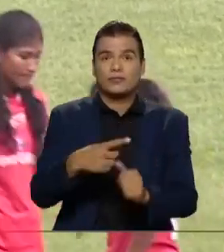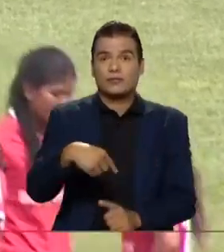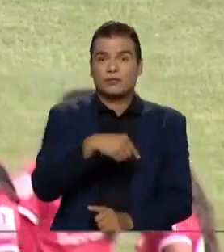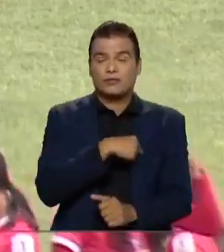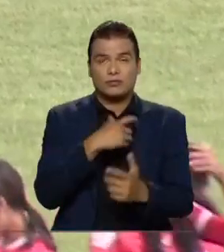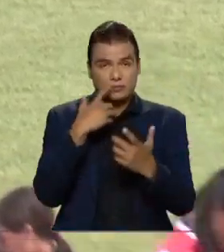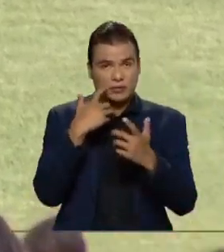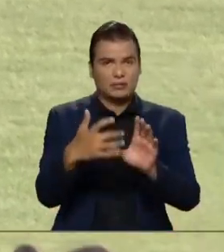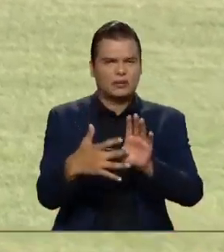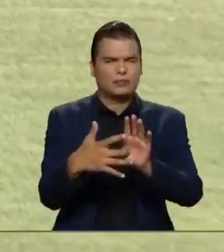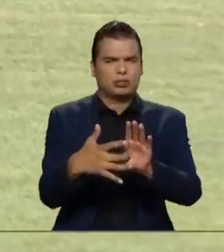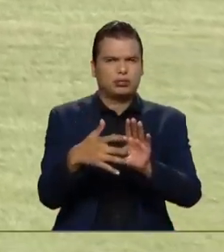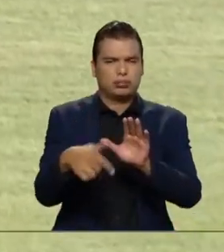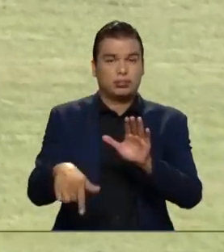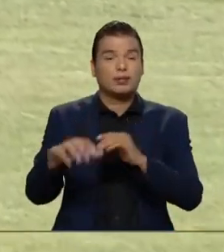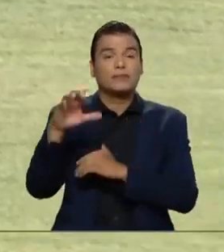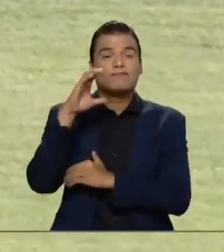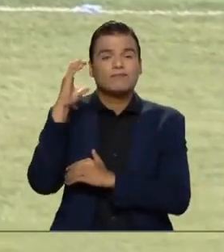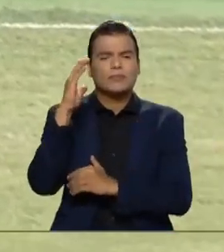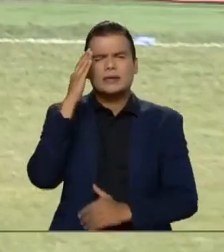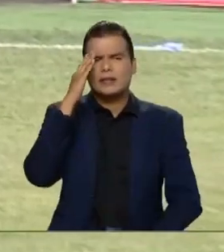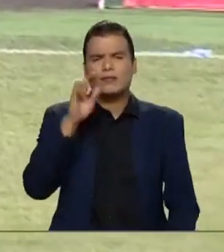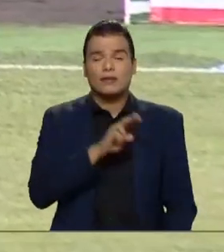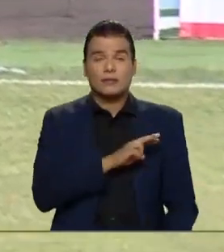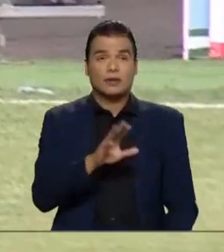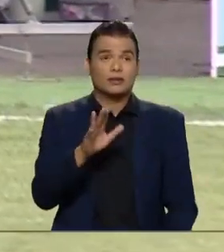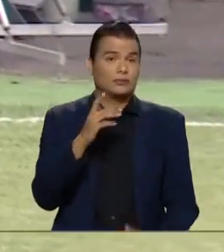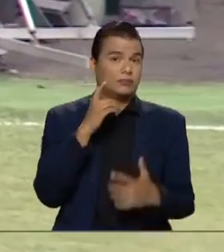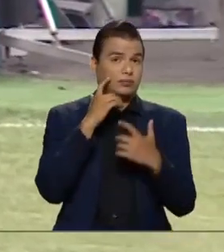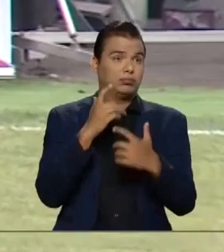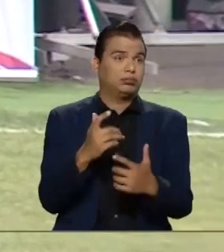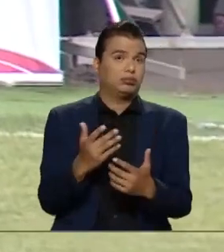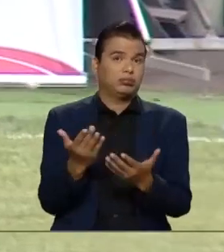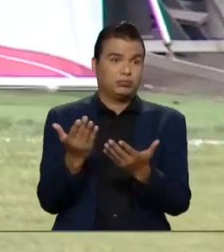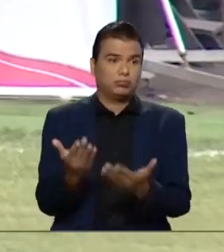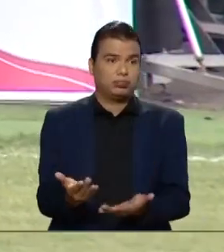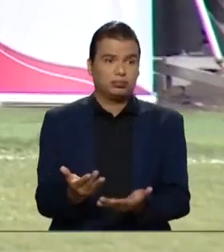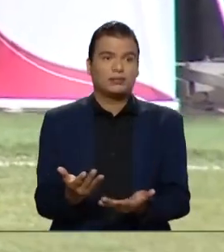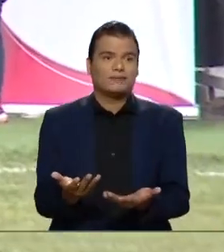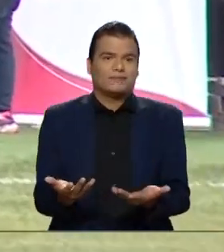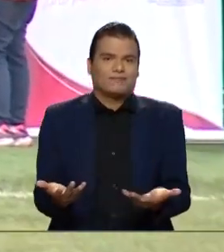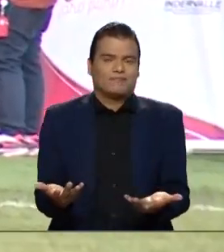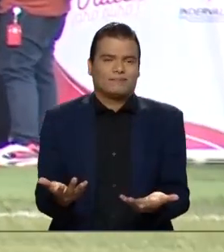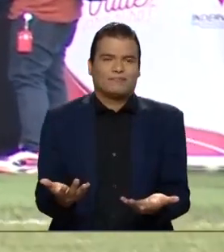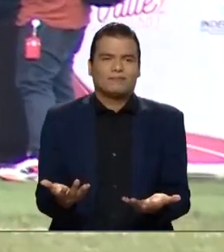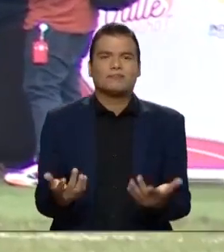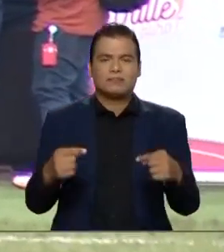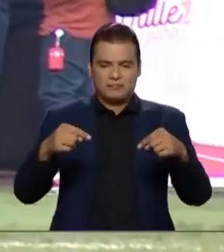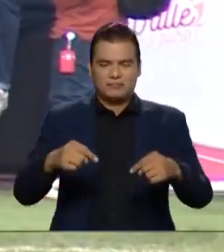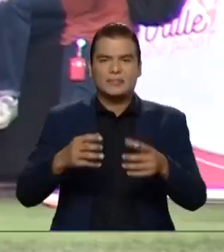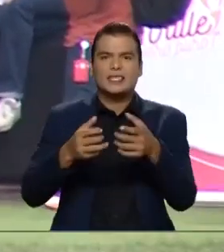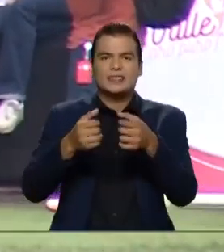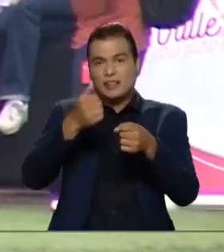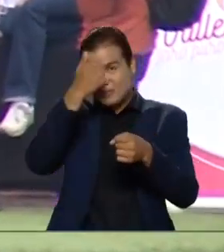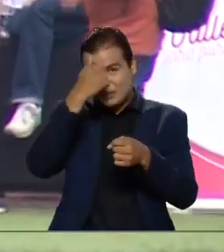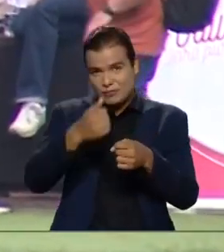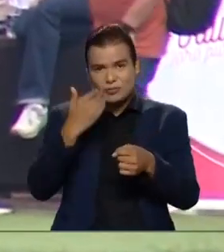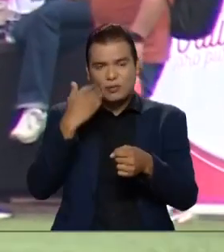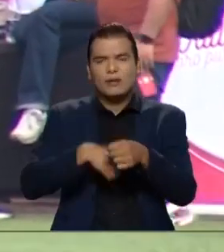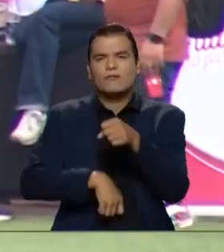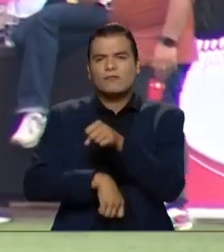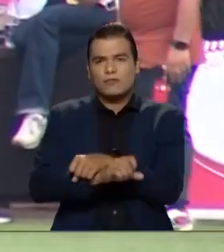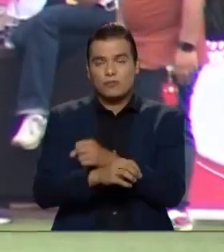enviando al país, porque el Valle del Cauca es la casa del fútbol colombiano, del fútbol femenino, y pues lo estamos viendo